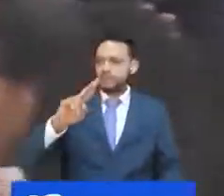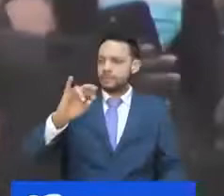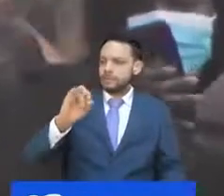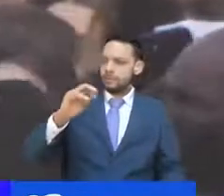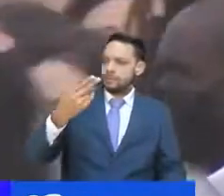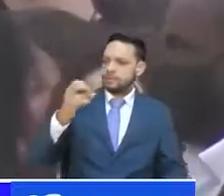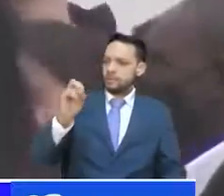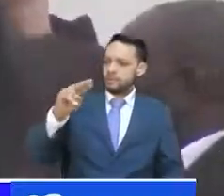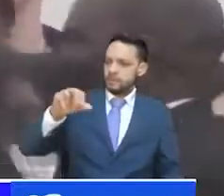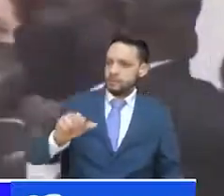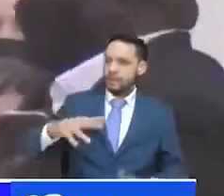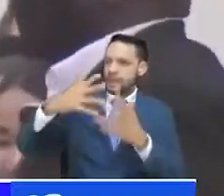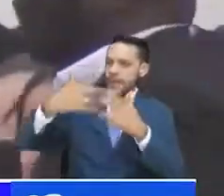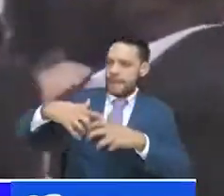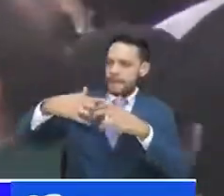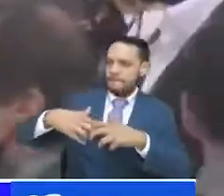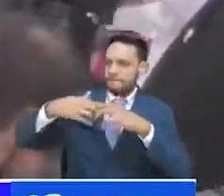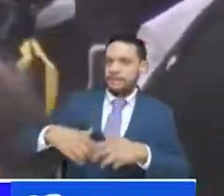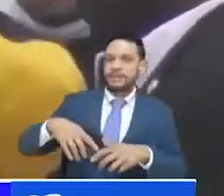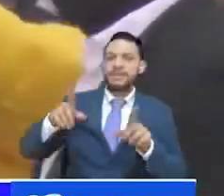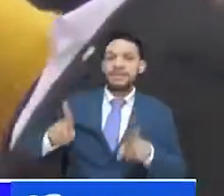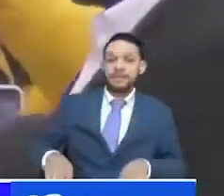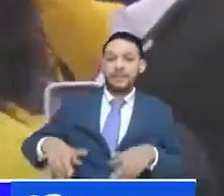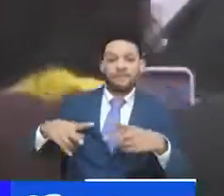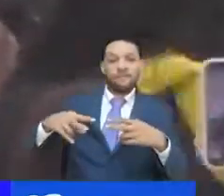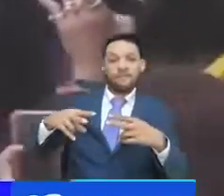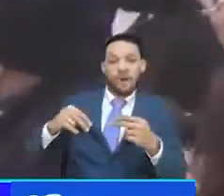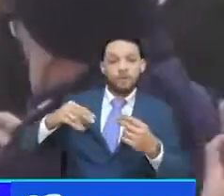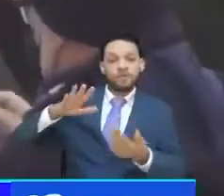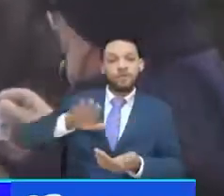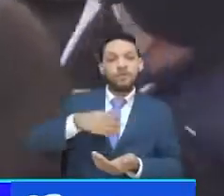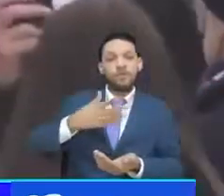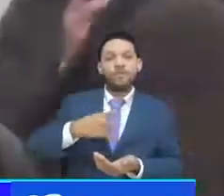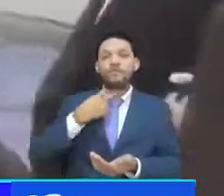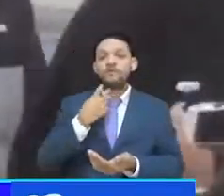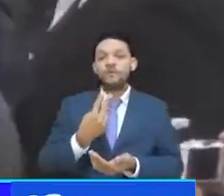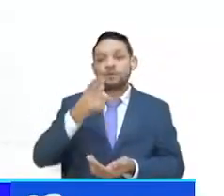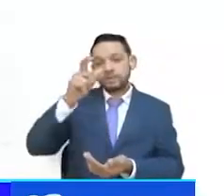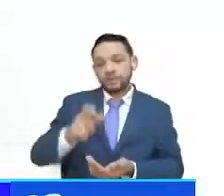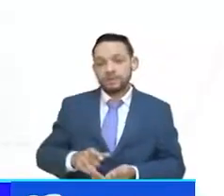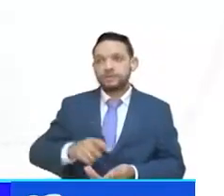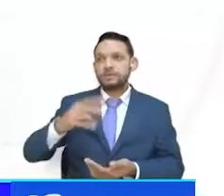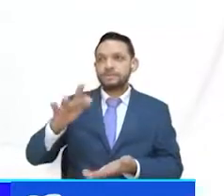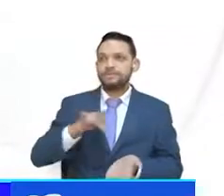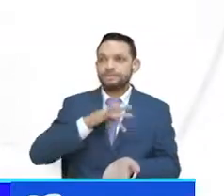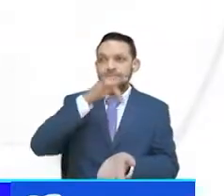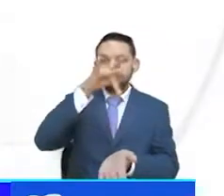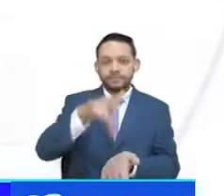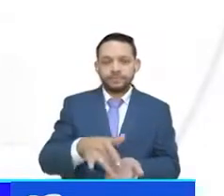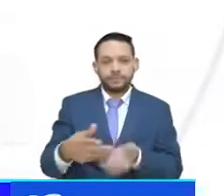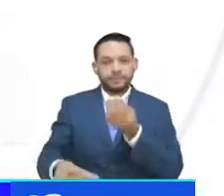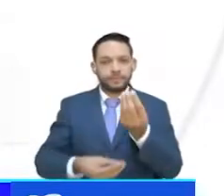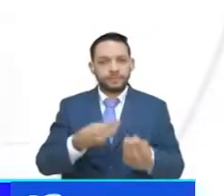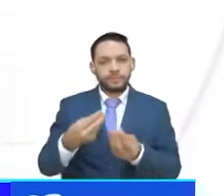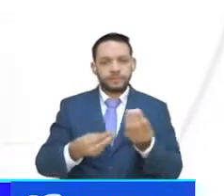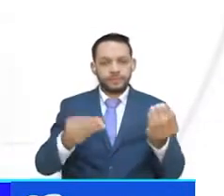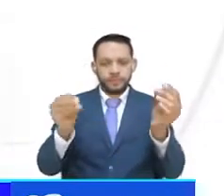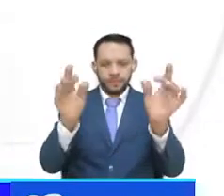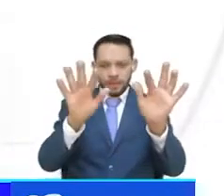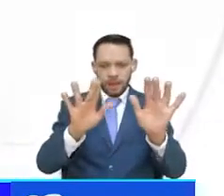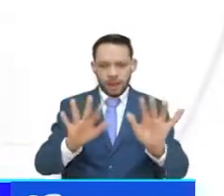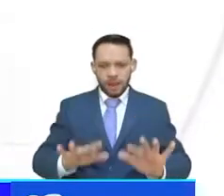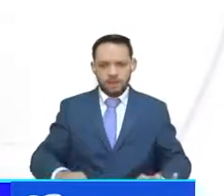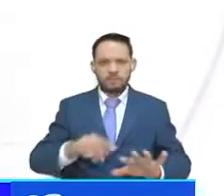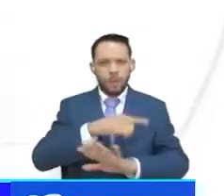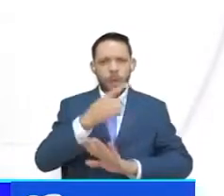cantante y empresaria, acaparó todas las miradas en el desfile de Dior temporada otoño-invierno 2022, en el cual lució un baby doll en encaje negro,